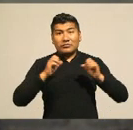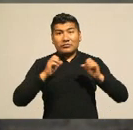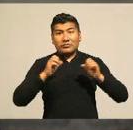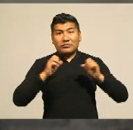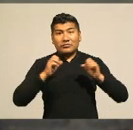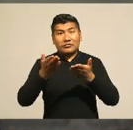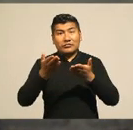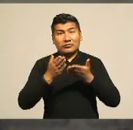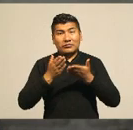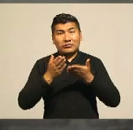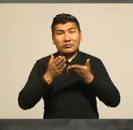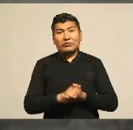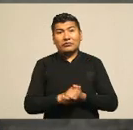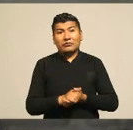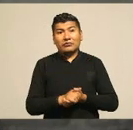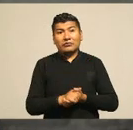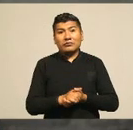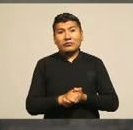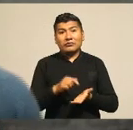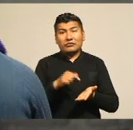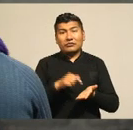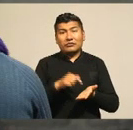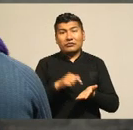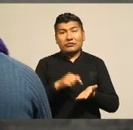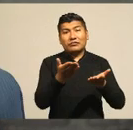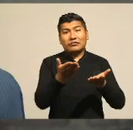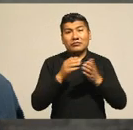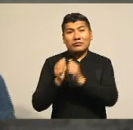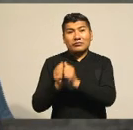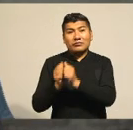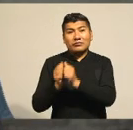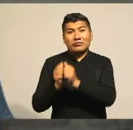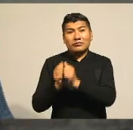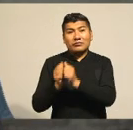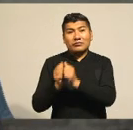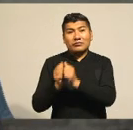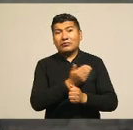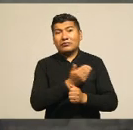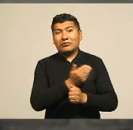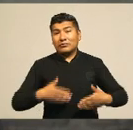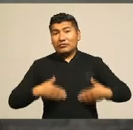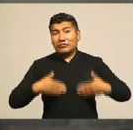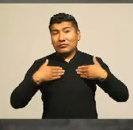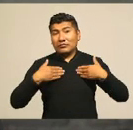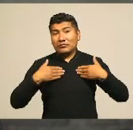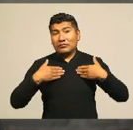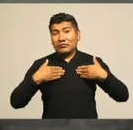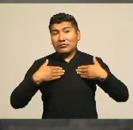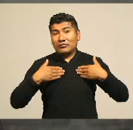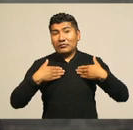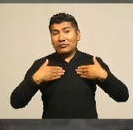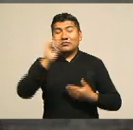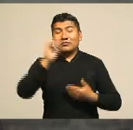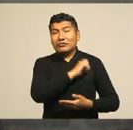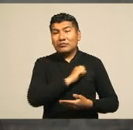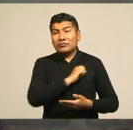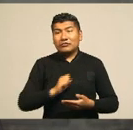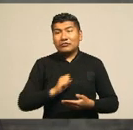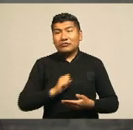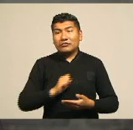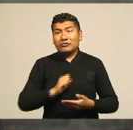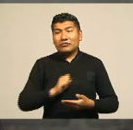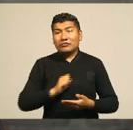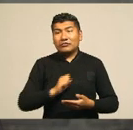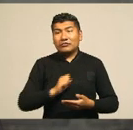camino, saber llegar hacia la luz, hacia el Señor, hacia nuestro Dios, en